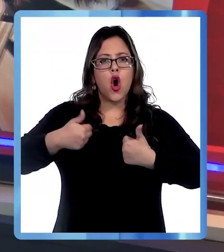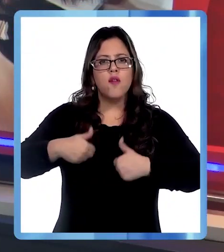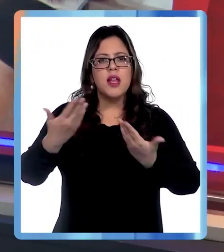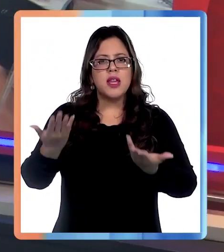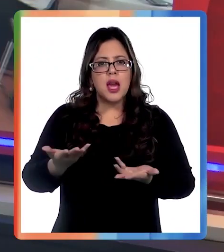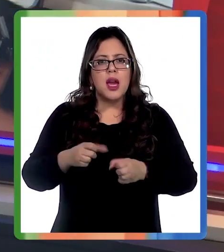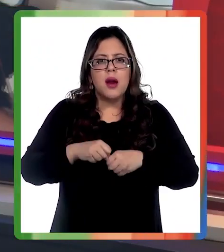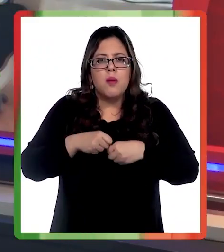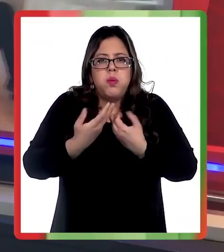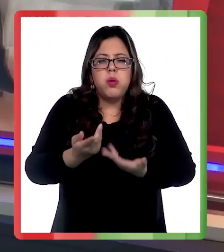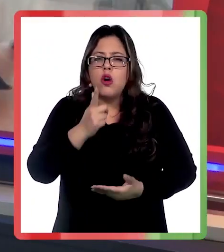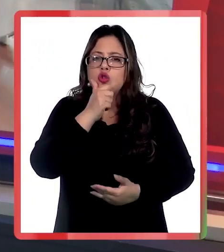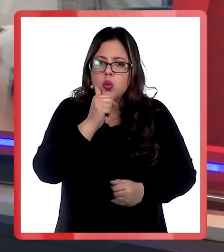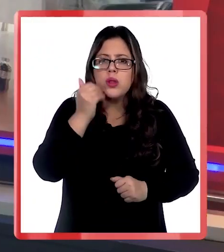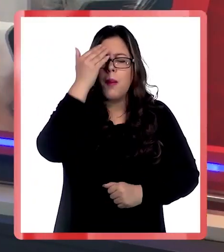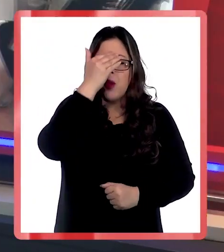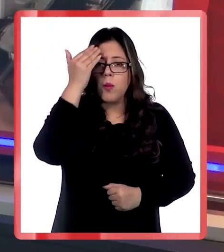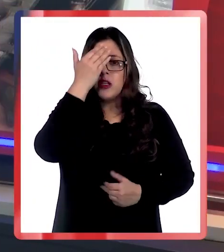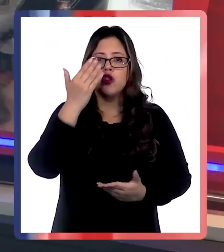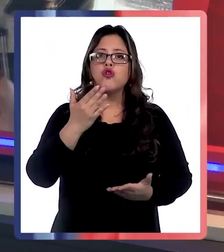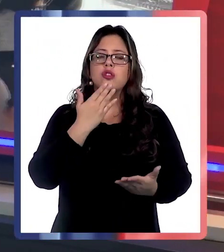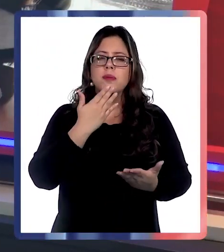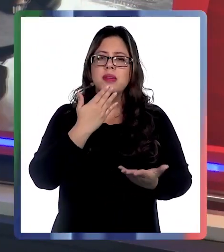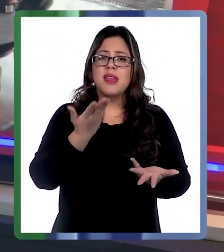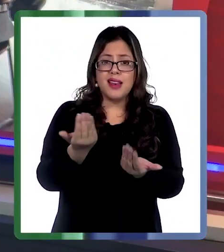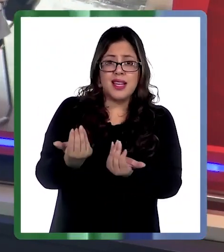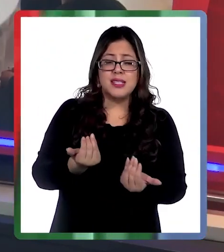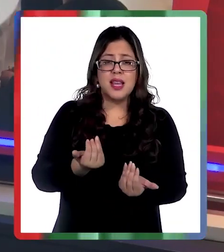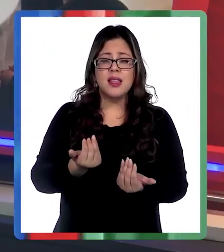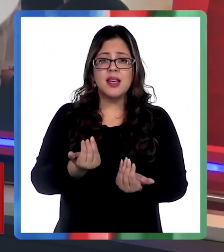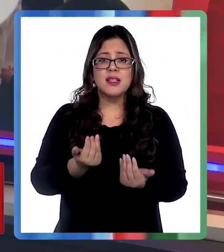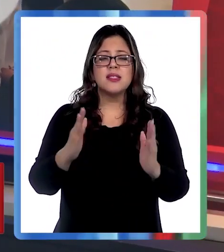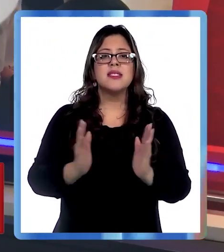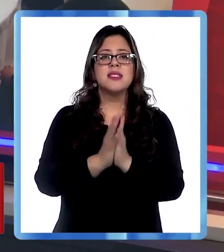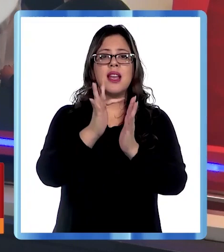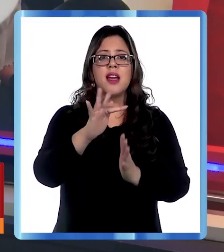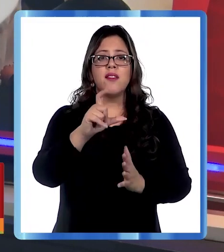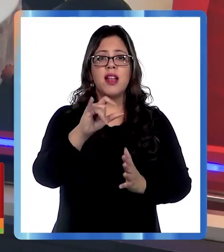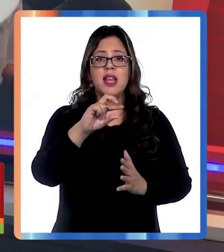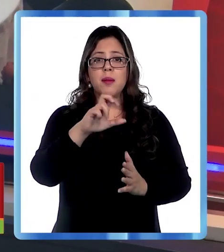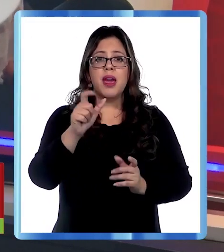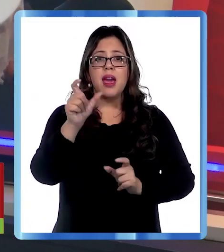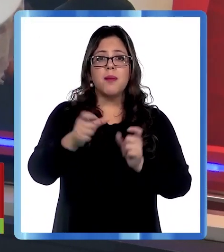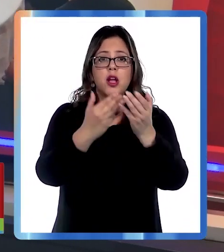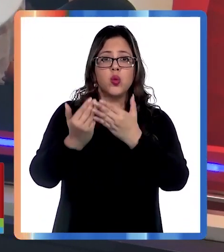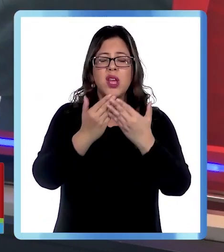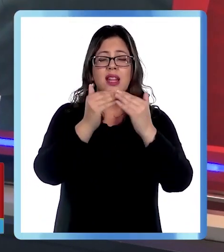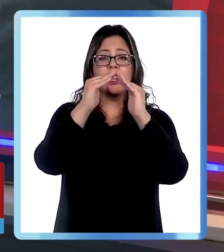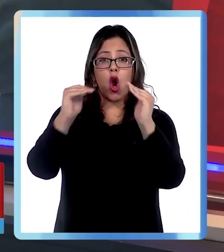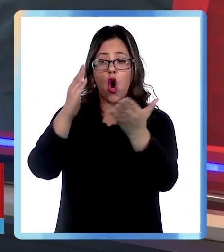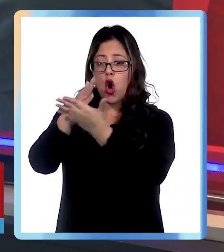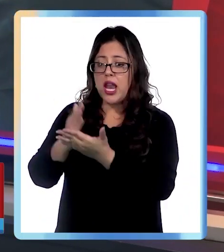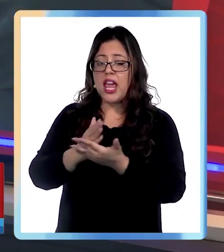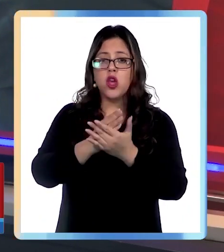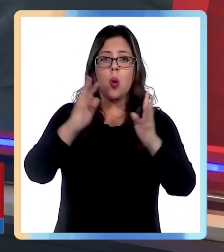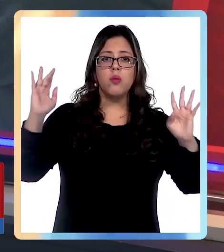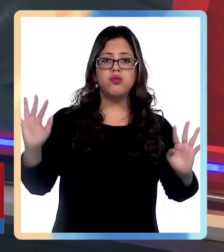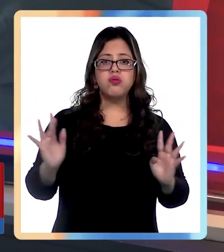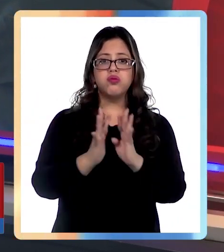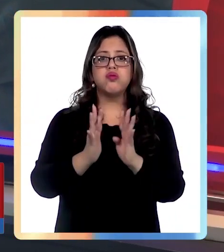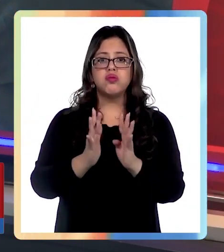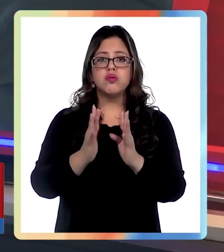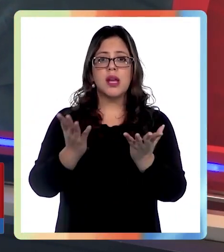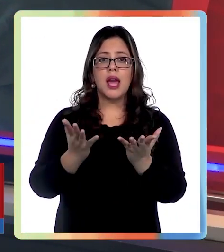oportunidades y espacios tienen los jóvenes para expresar sus inquietudes sus preocupaciones y sus necesidades en San Felipe los estudiantes de